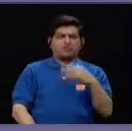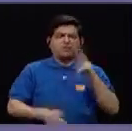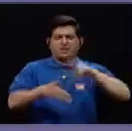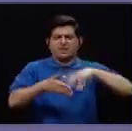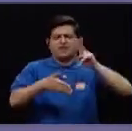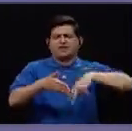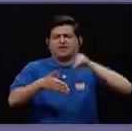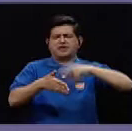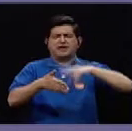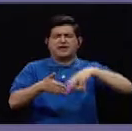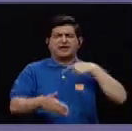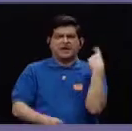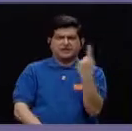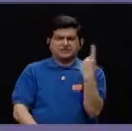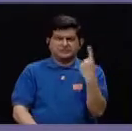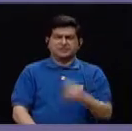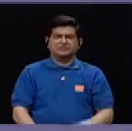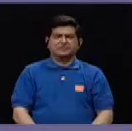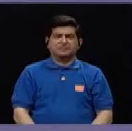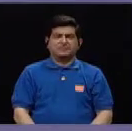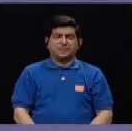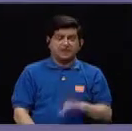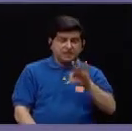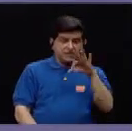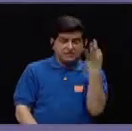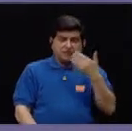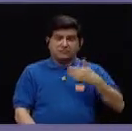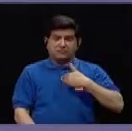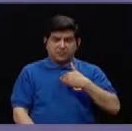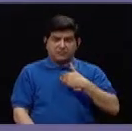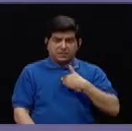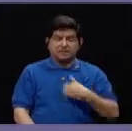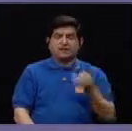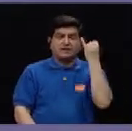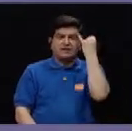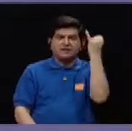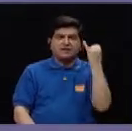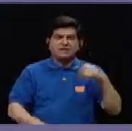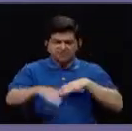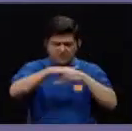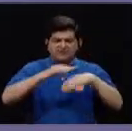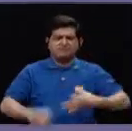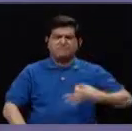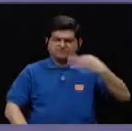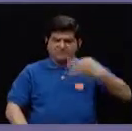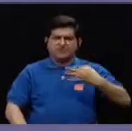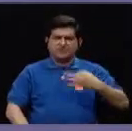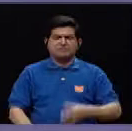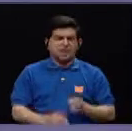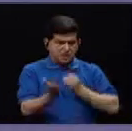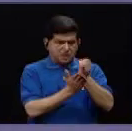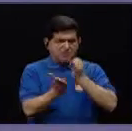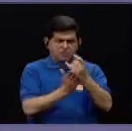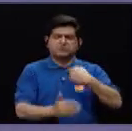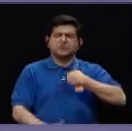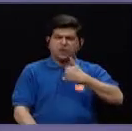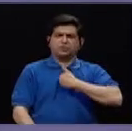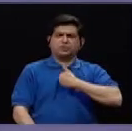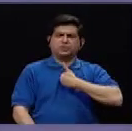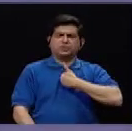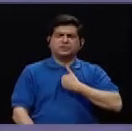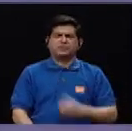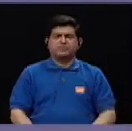cuenta, Claro. leyendo, leyendo, siempre leyendo para tener argumentos sólidos siempre y investigar por mi